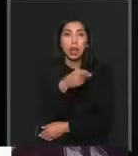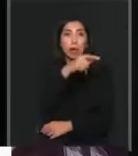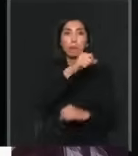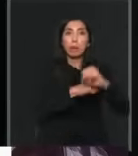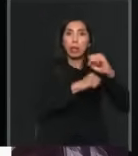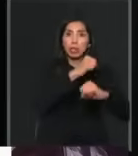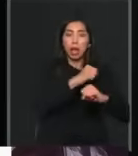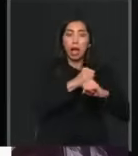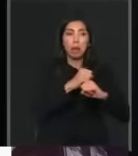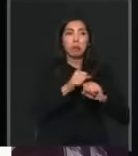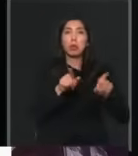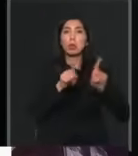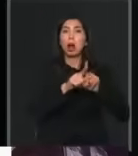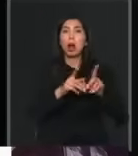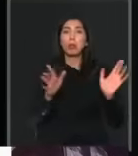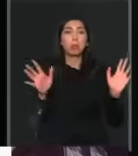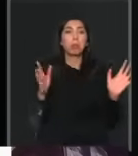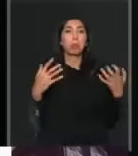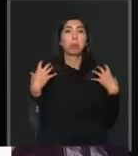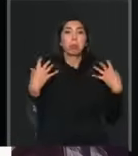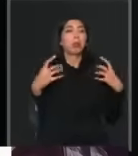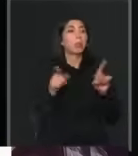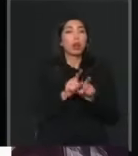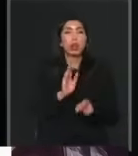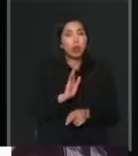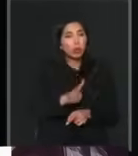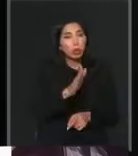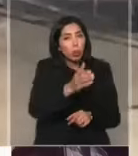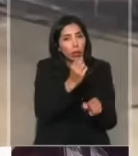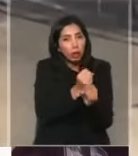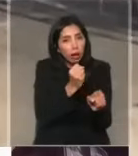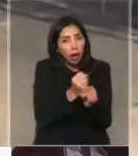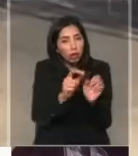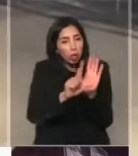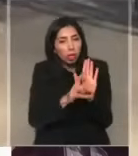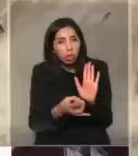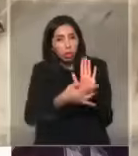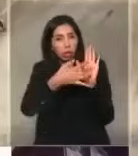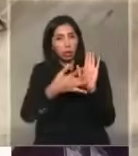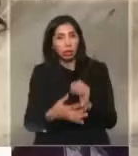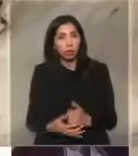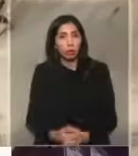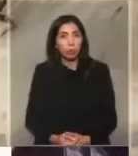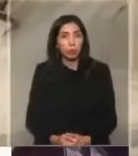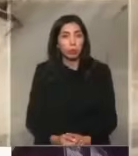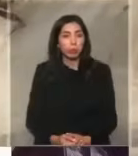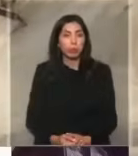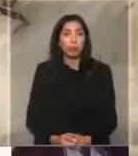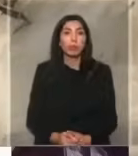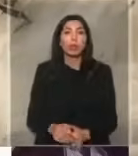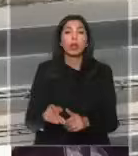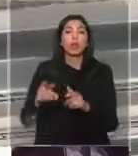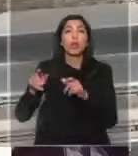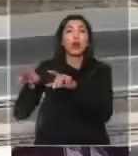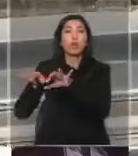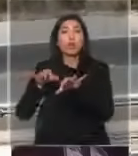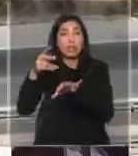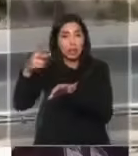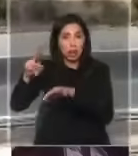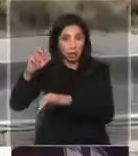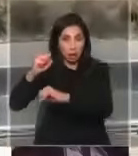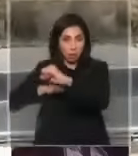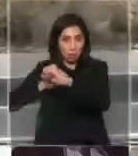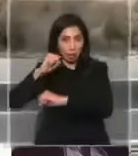seguir trabajando y siguiendo hacia, la actividad ilícita que está cometiendo. Esto nos respondieron desde las oficinas de esta empresa de